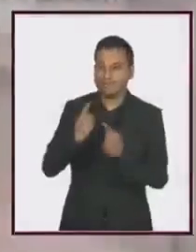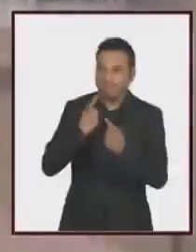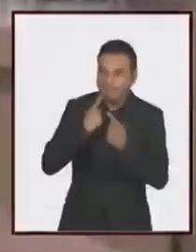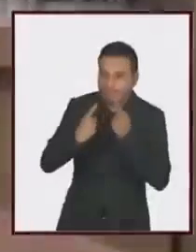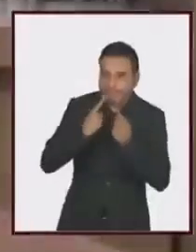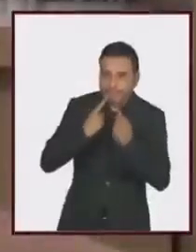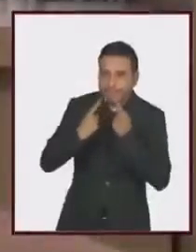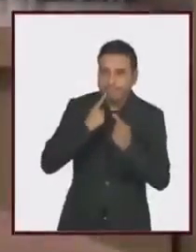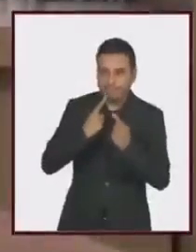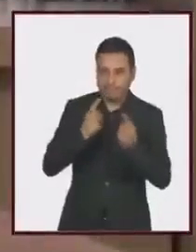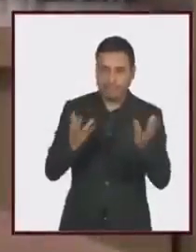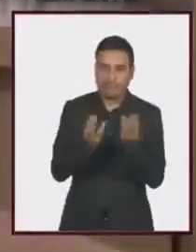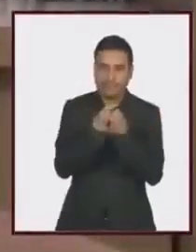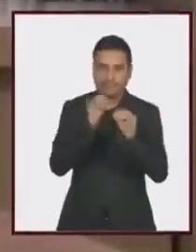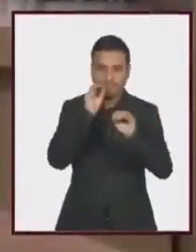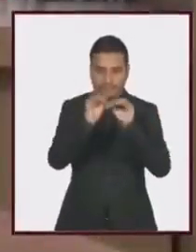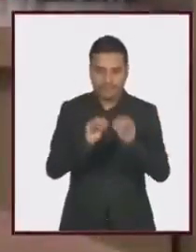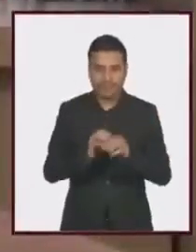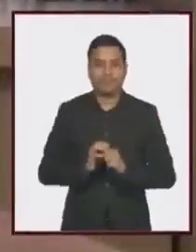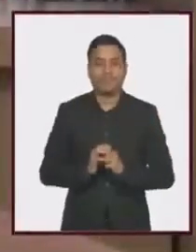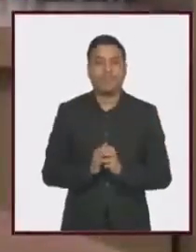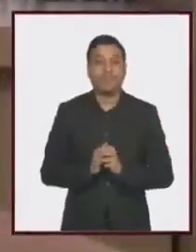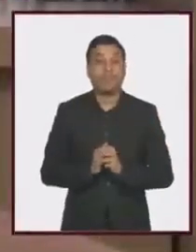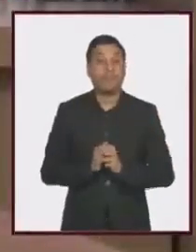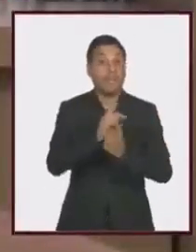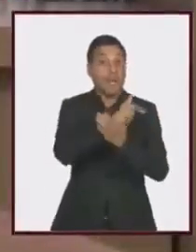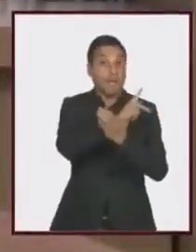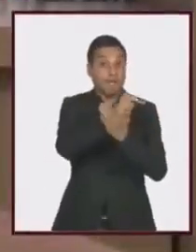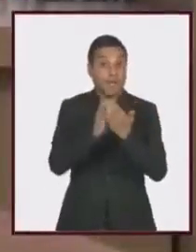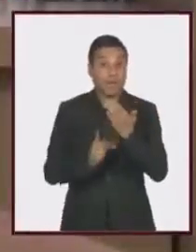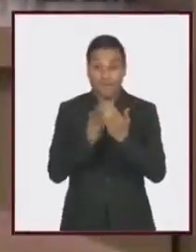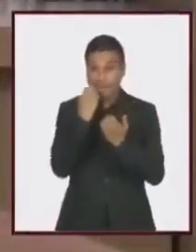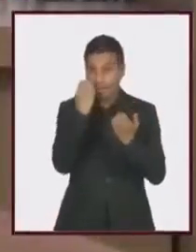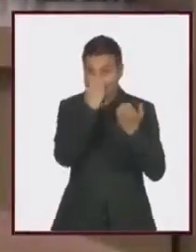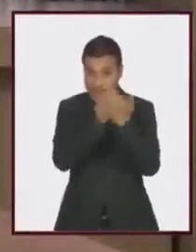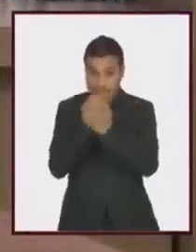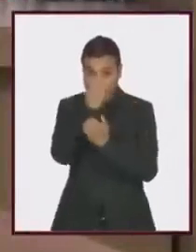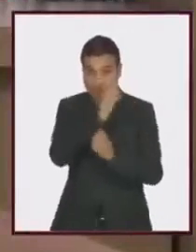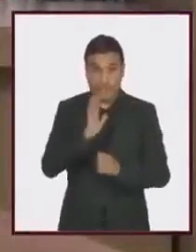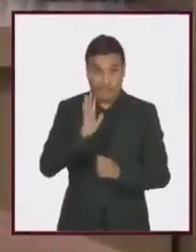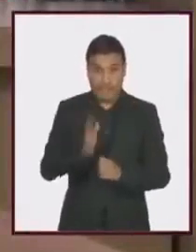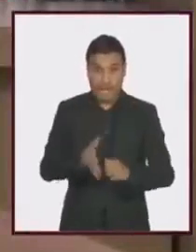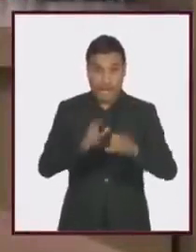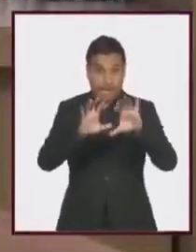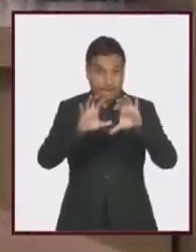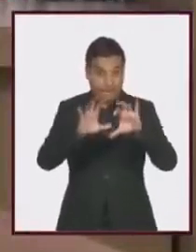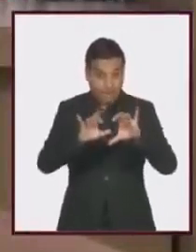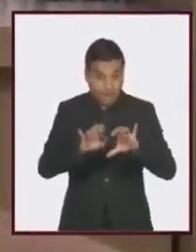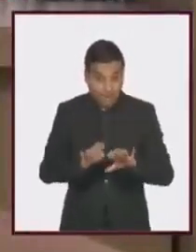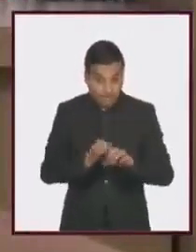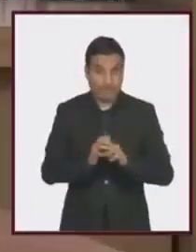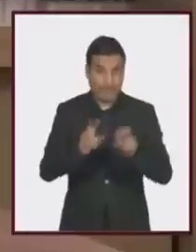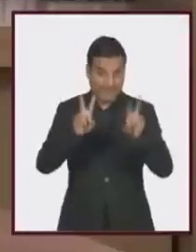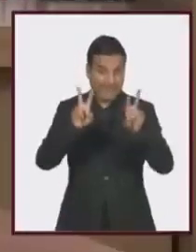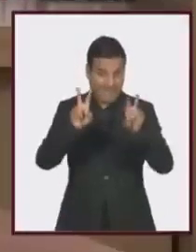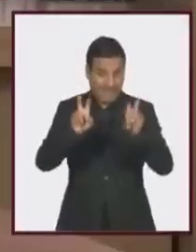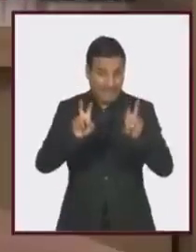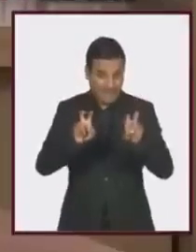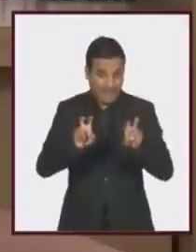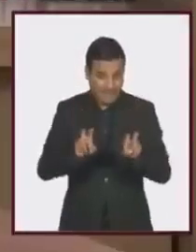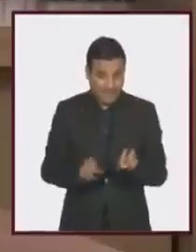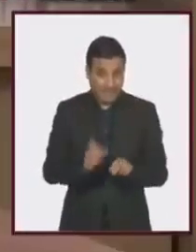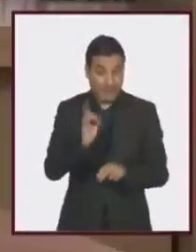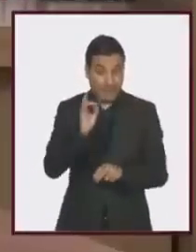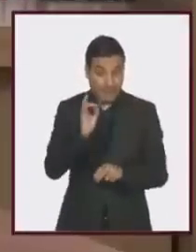analítico ustedes van a establecer cuáles son los contenidos que se van a trabajar, tienen también